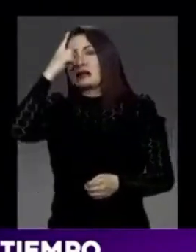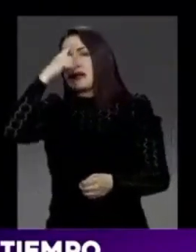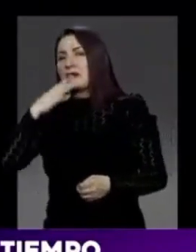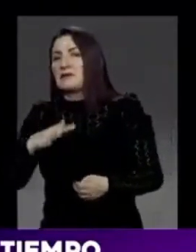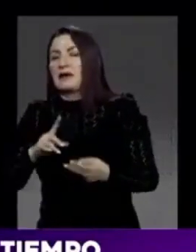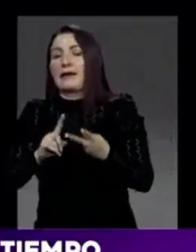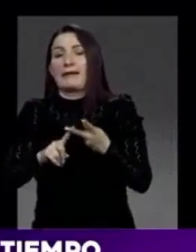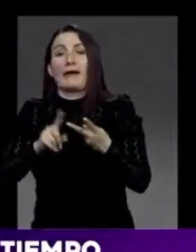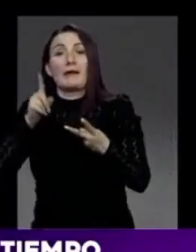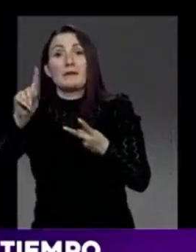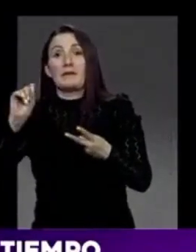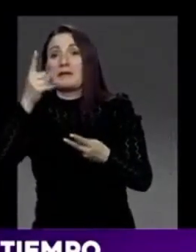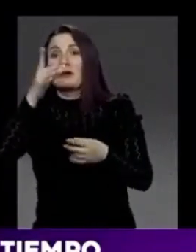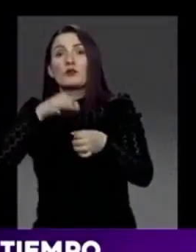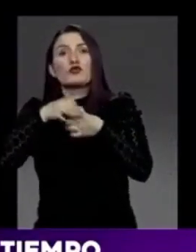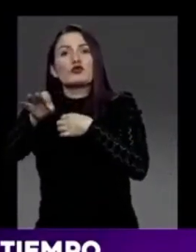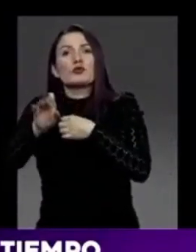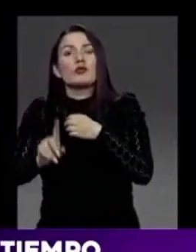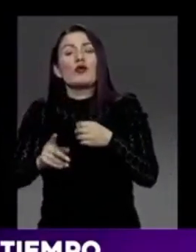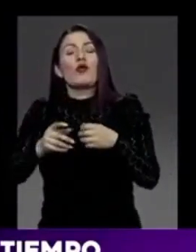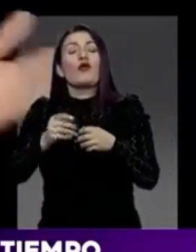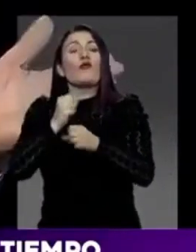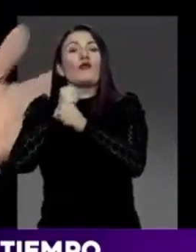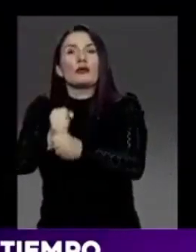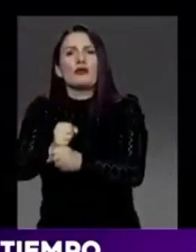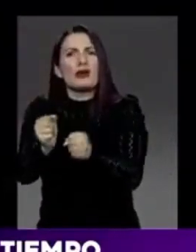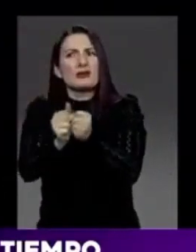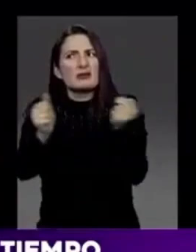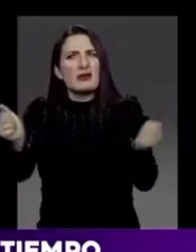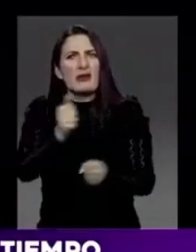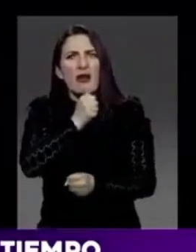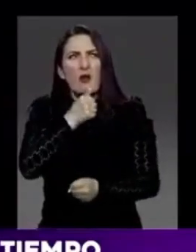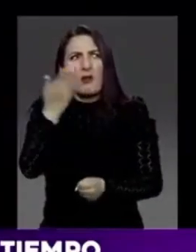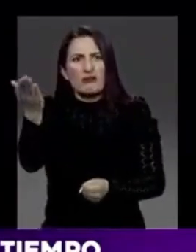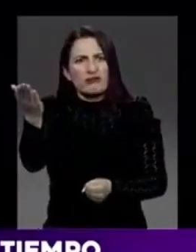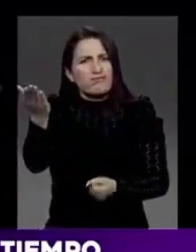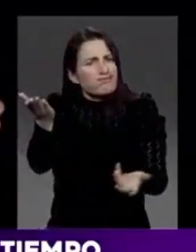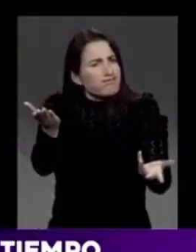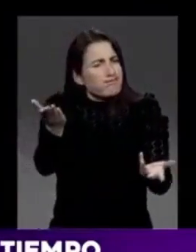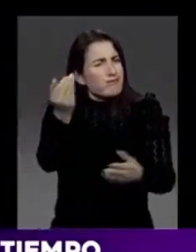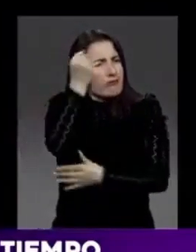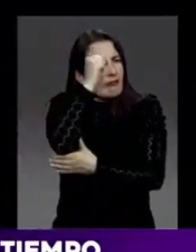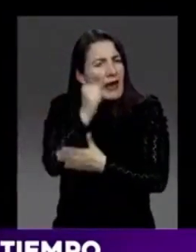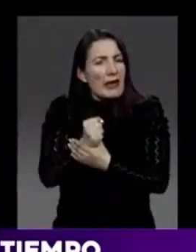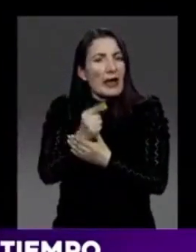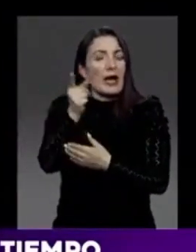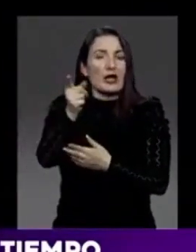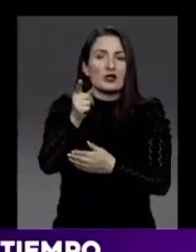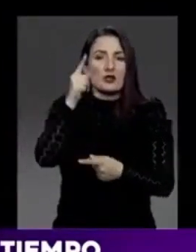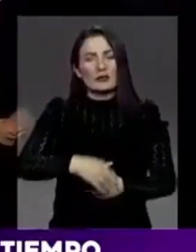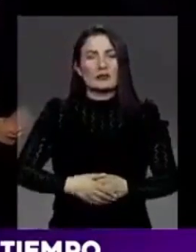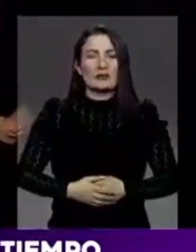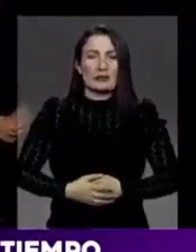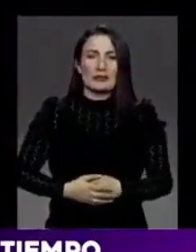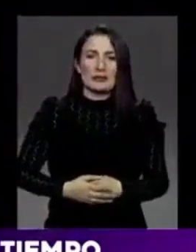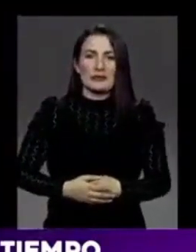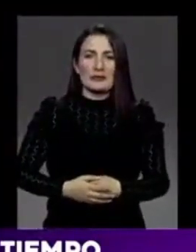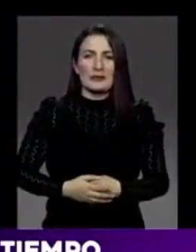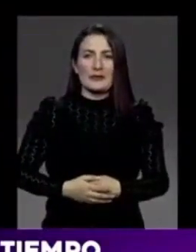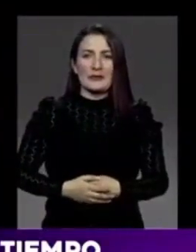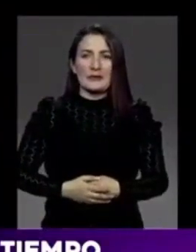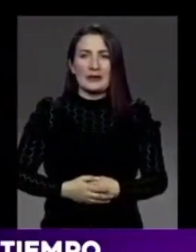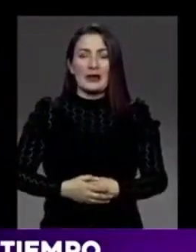1er primer municipio fundado y aún sin agua es la mujer de la demostración del fracaso centralista en el modelo de gobierno más que